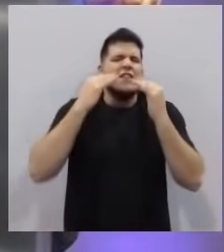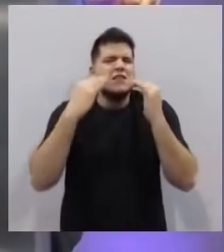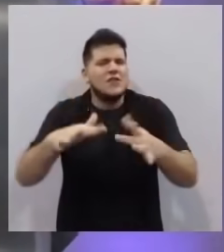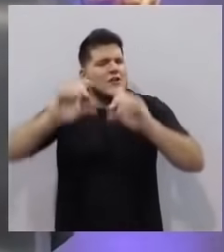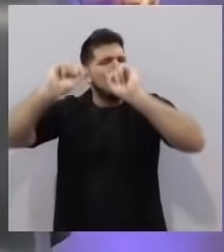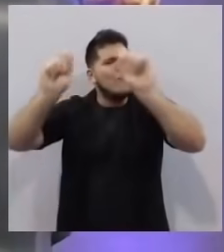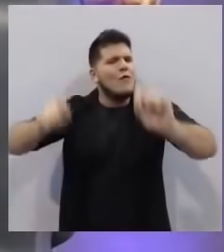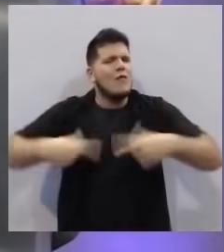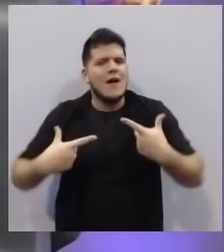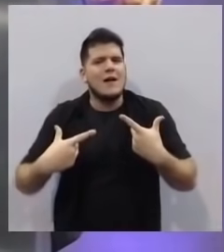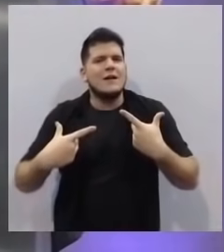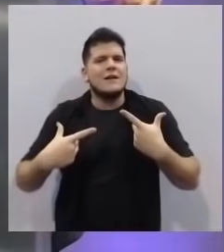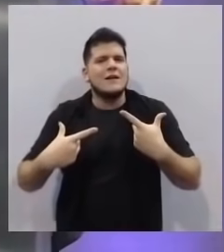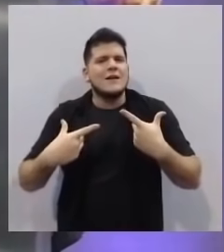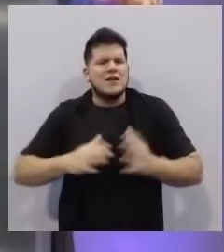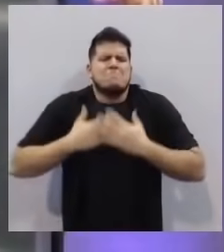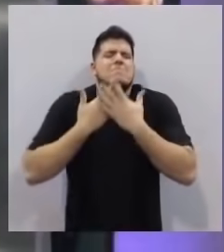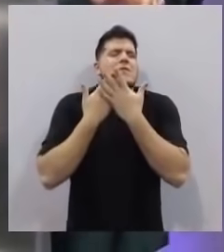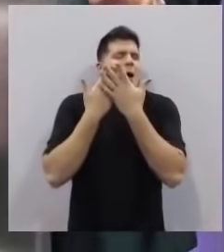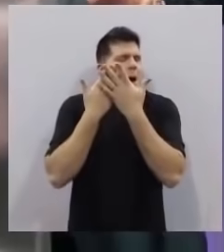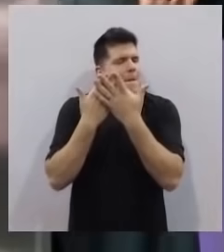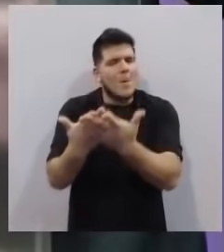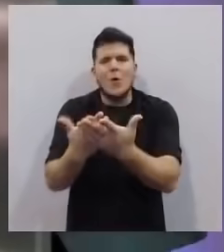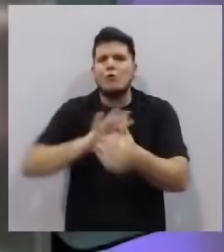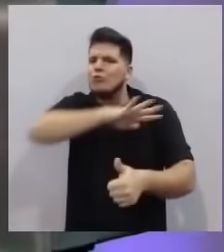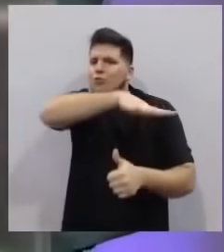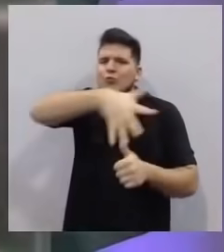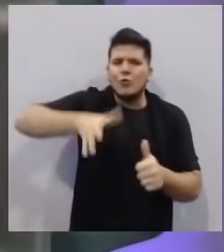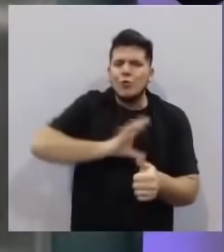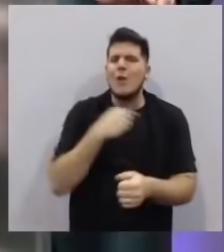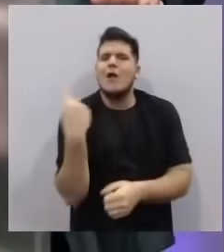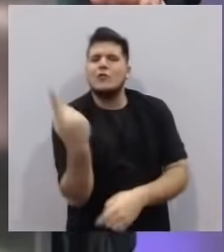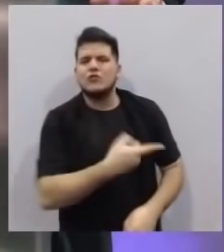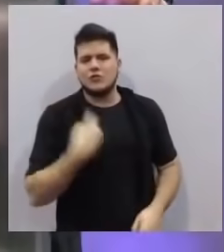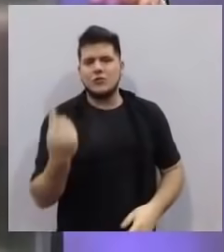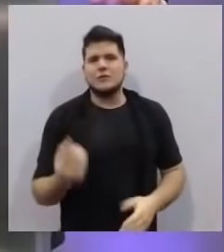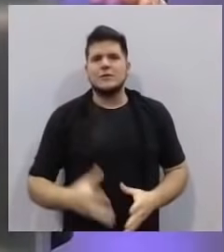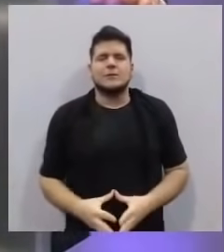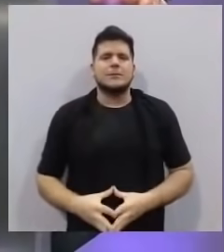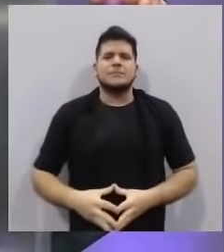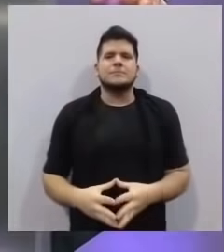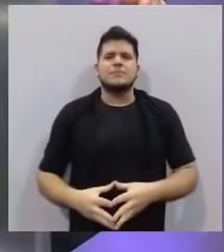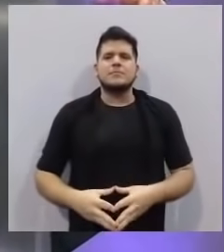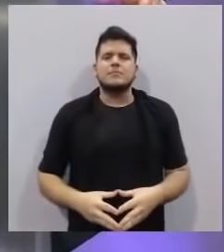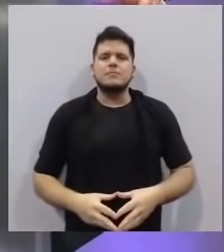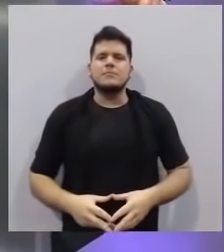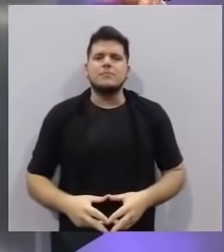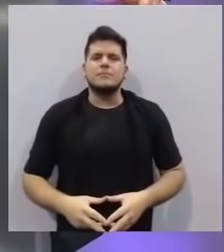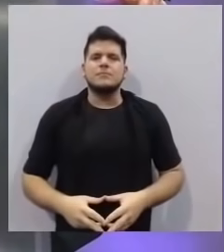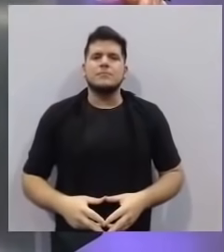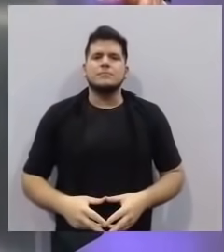misericordia favores hay una corona no cualquier corona que te ha dado el reino